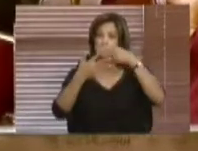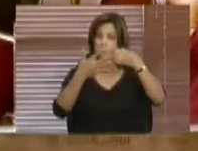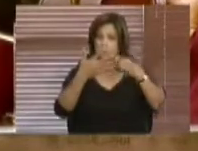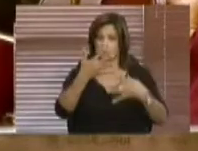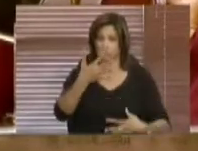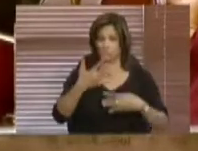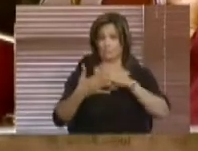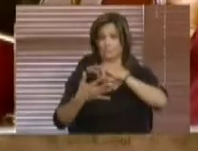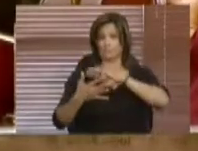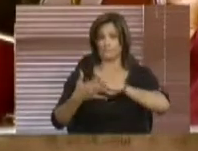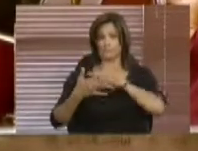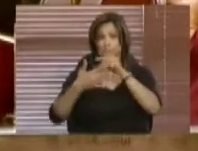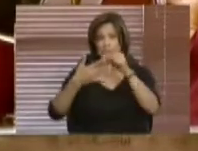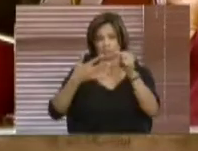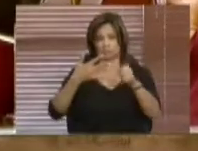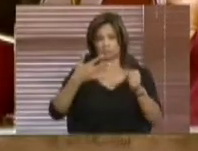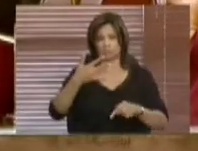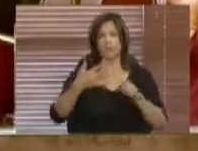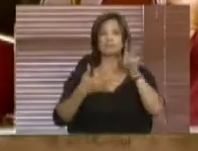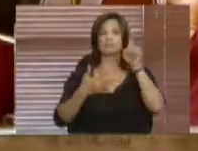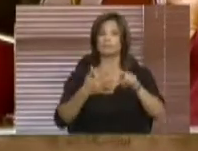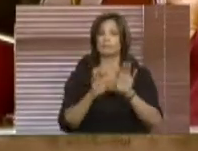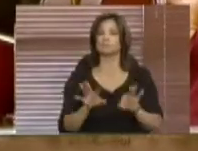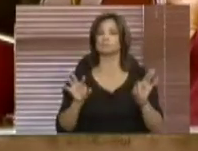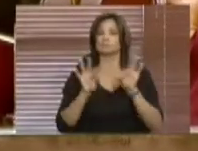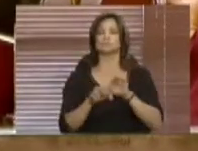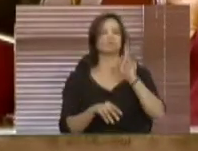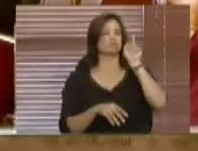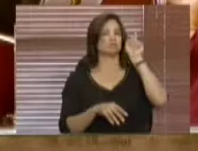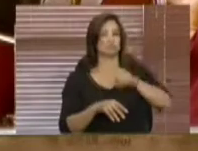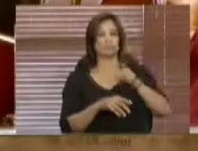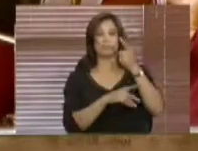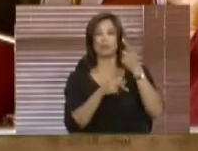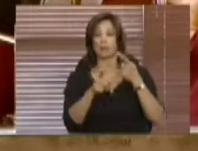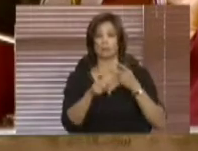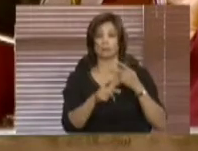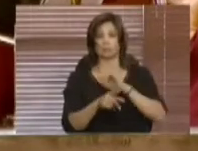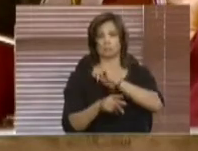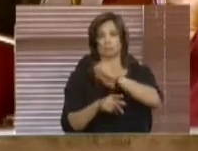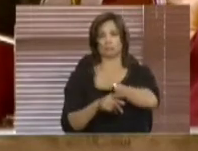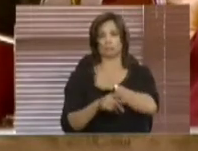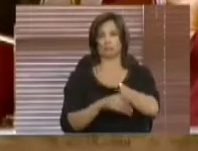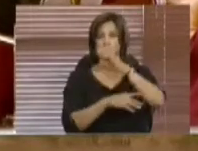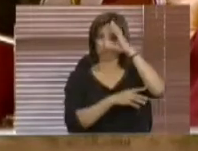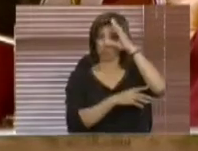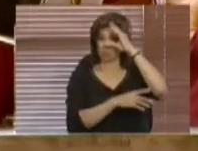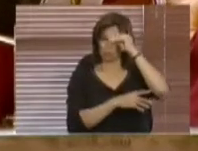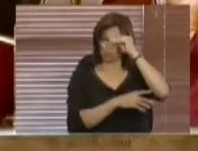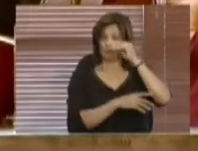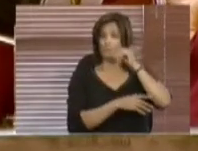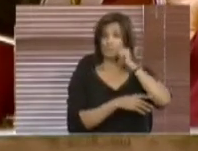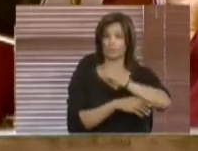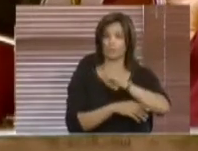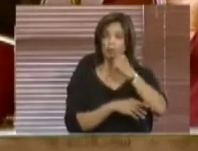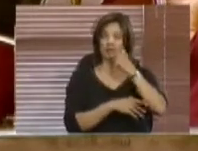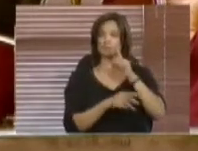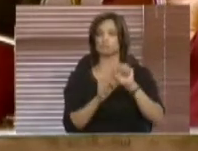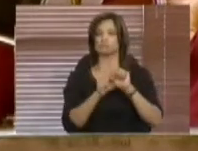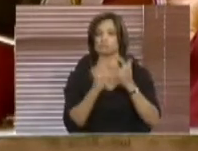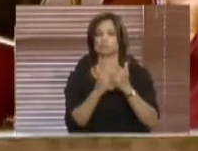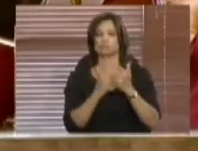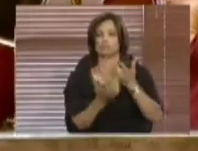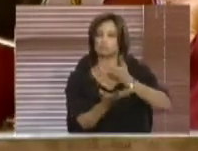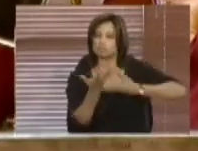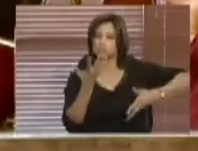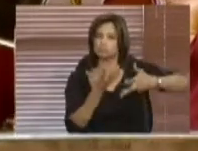moral o de deberes fundamentales que obliga a la conducta de la mujer y el hombre en sociedad. Esto